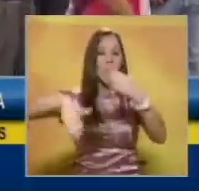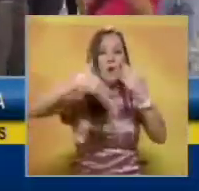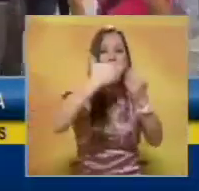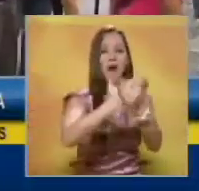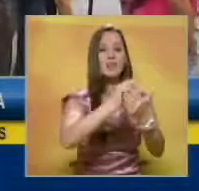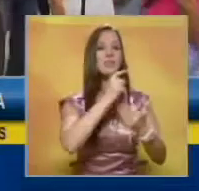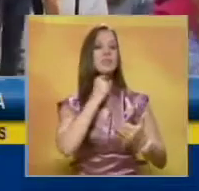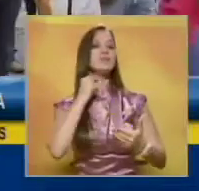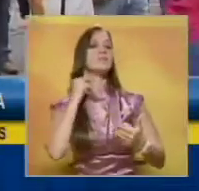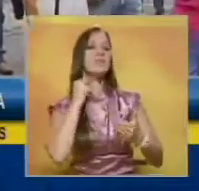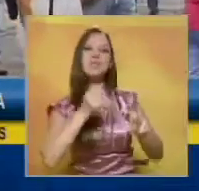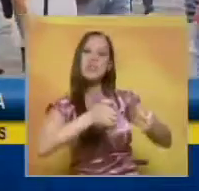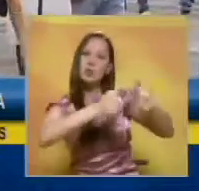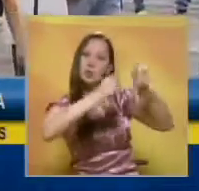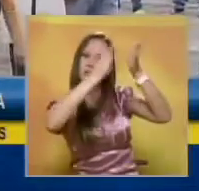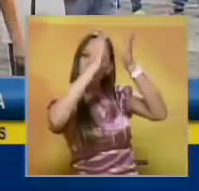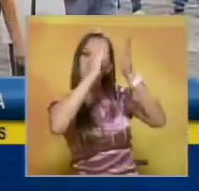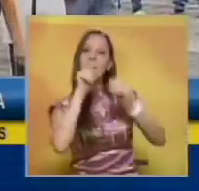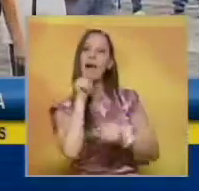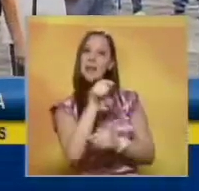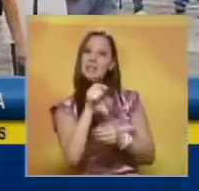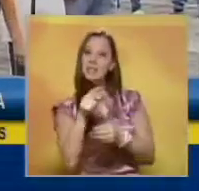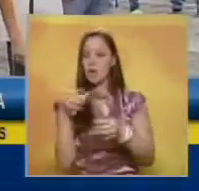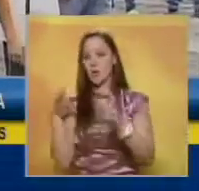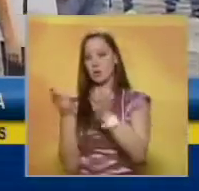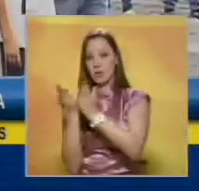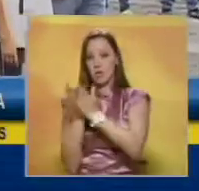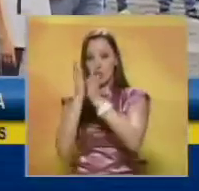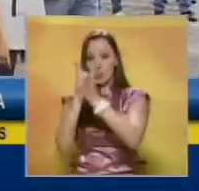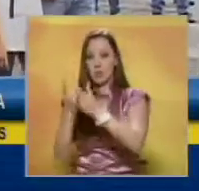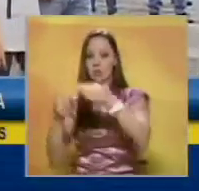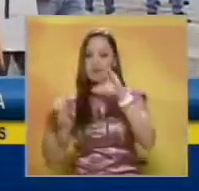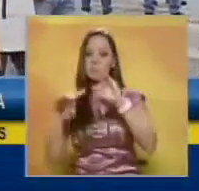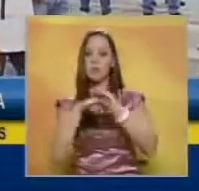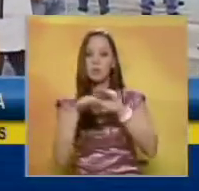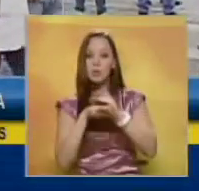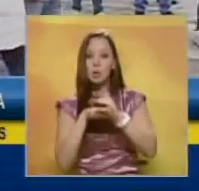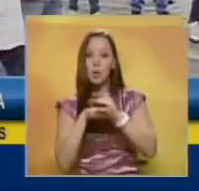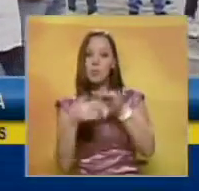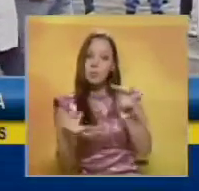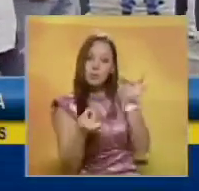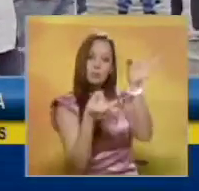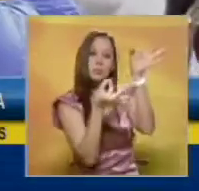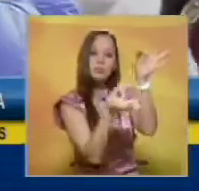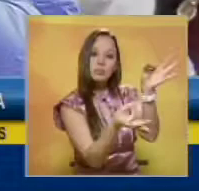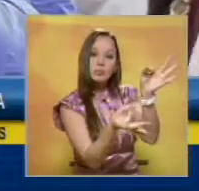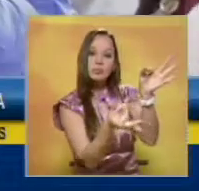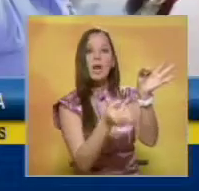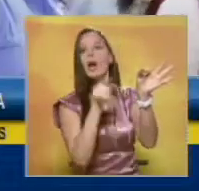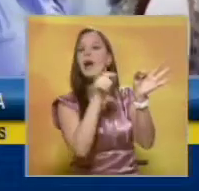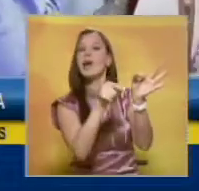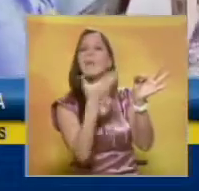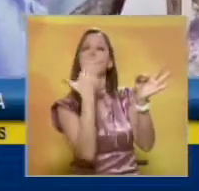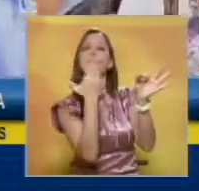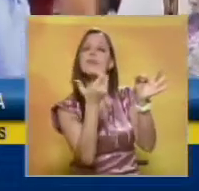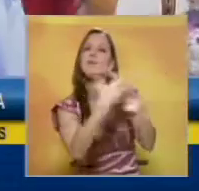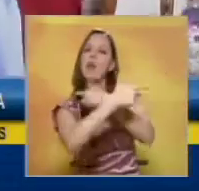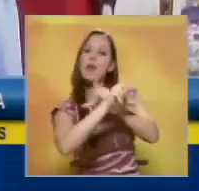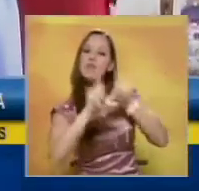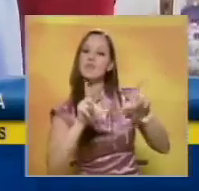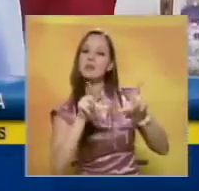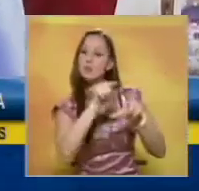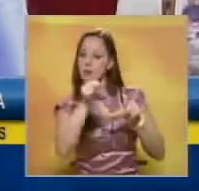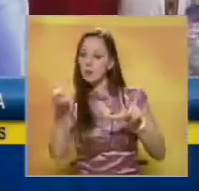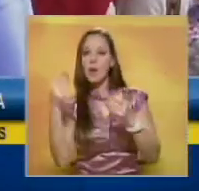Nunciatura Apostólica. Allí van a entregar un documento para solicitar la liberación de estos estudiantes. Ellos aún